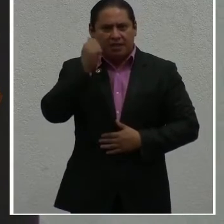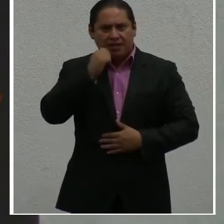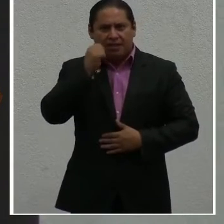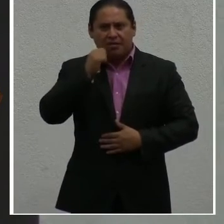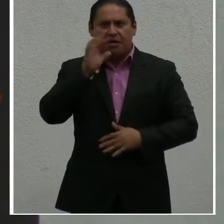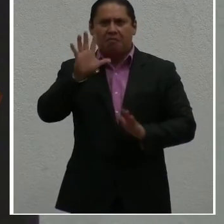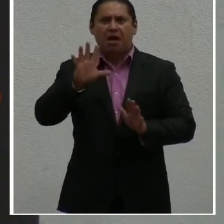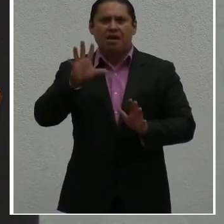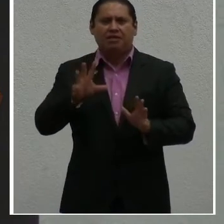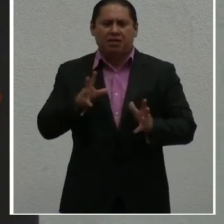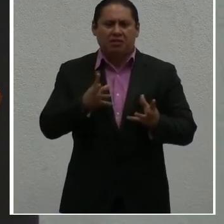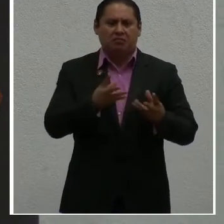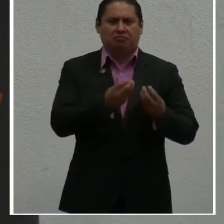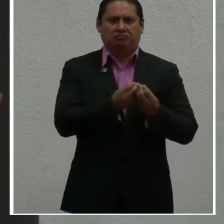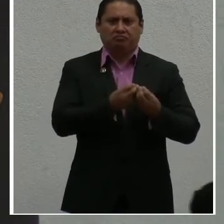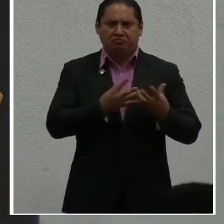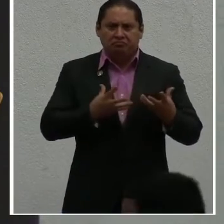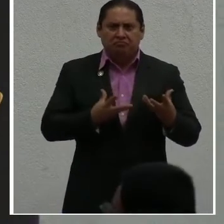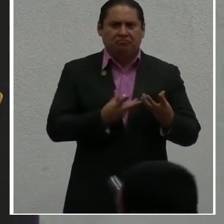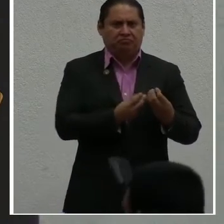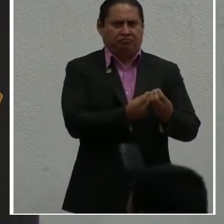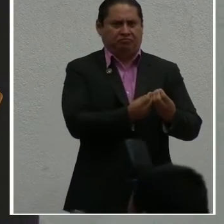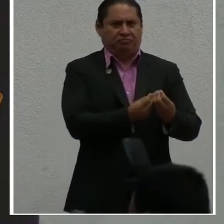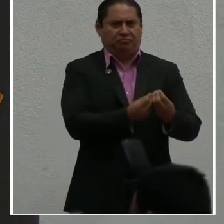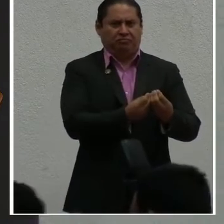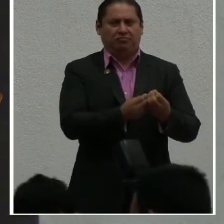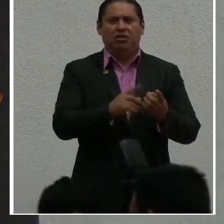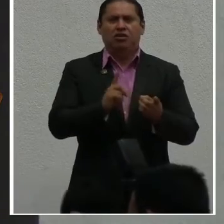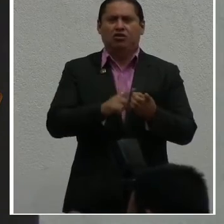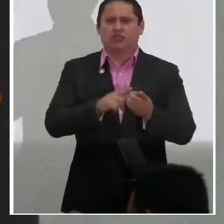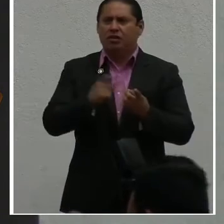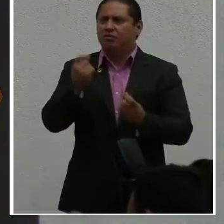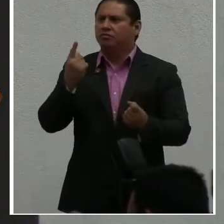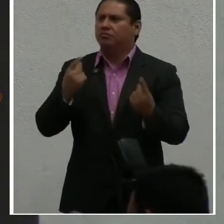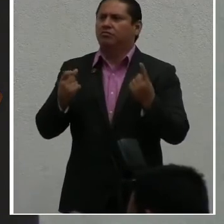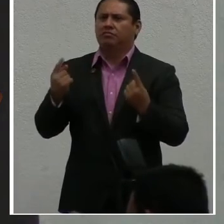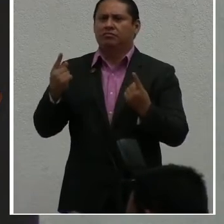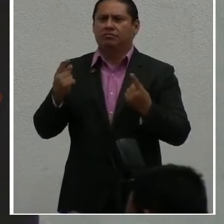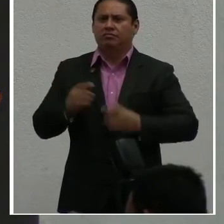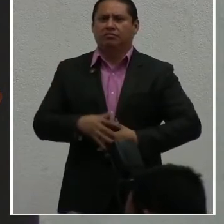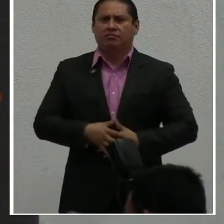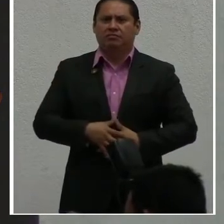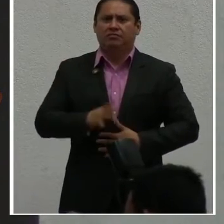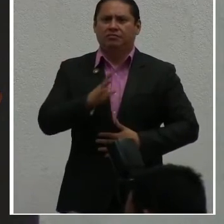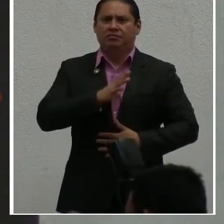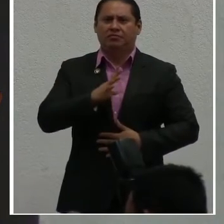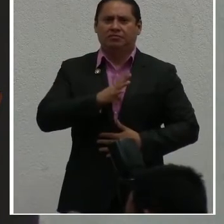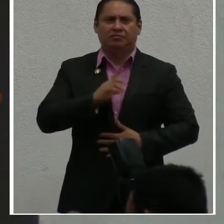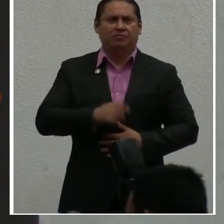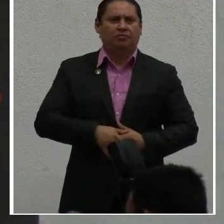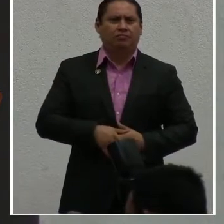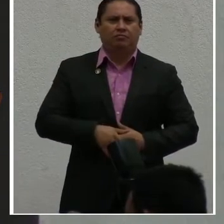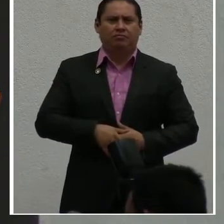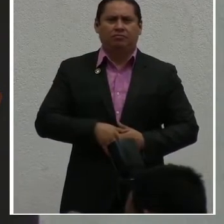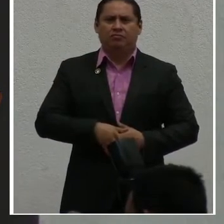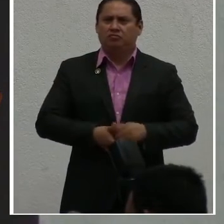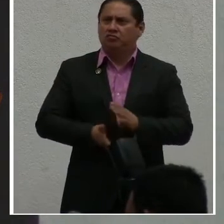lo largo de la historia. ¿Dónde están algunos? Andan como iguanas en el